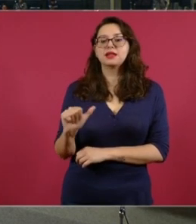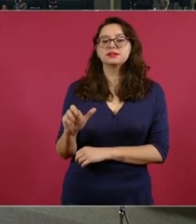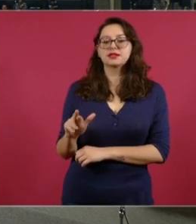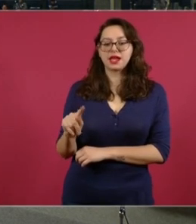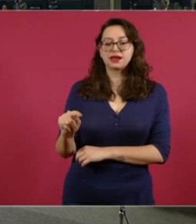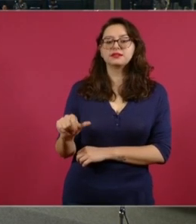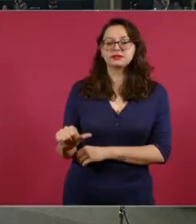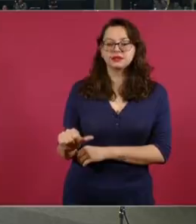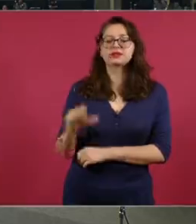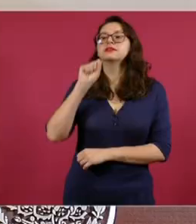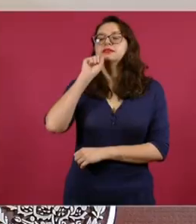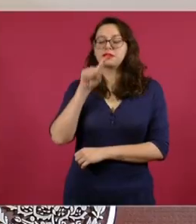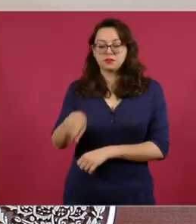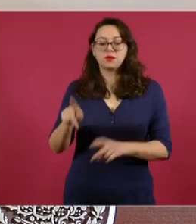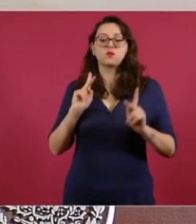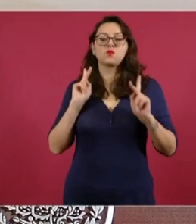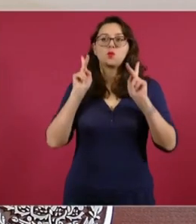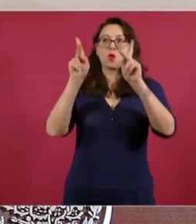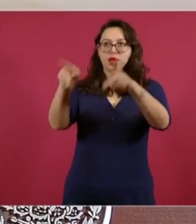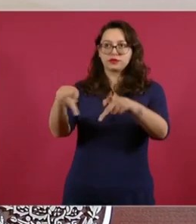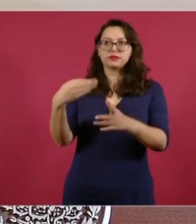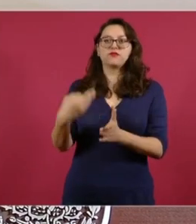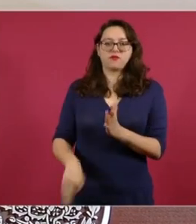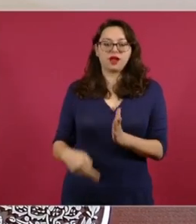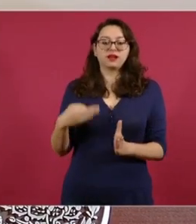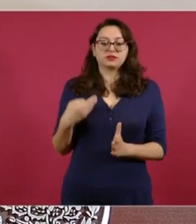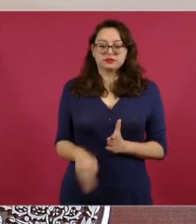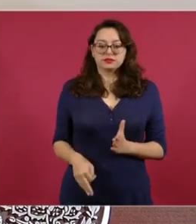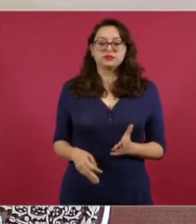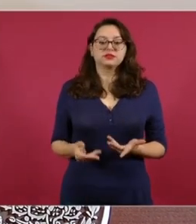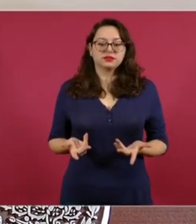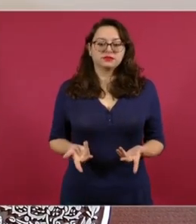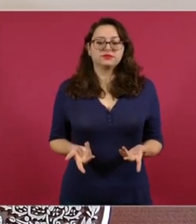Vallarta, ahí hace falta también un puente. Sí. Es